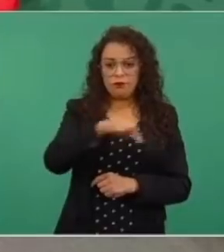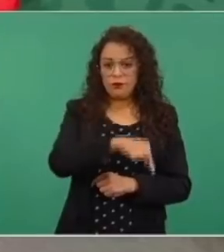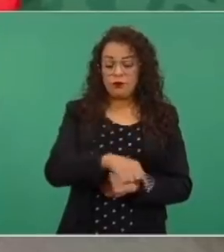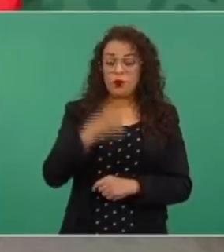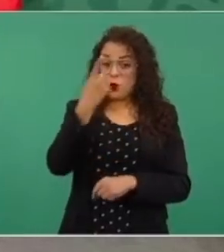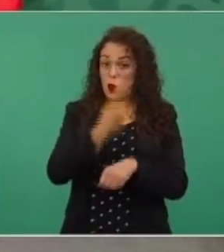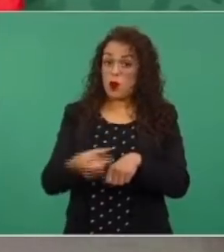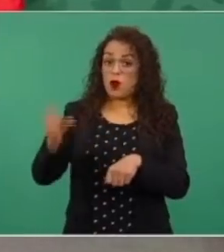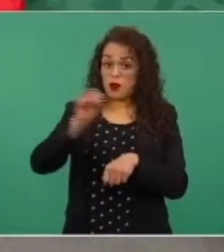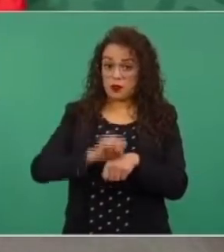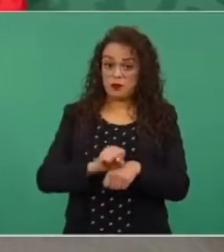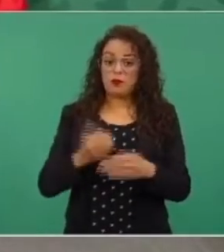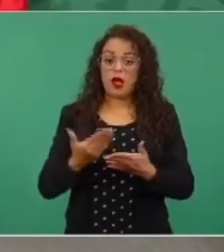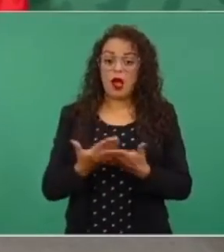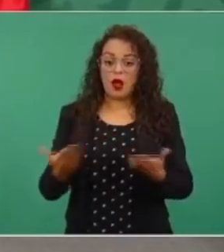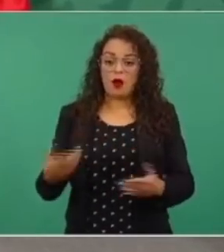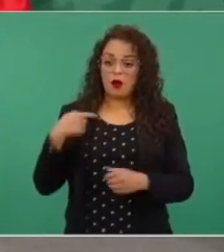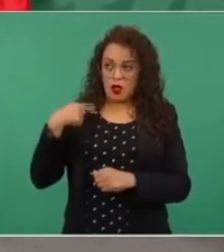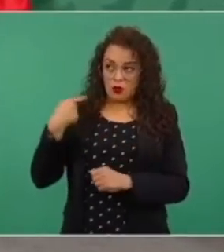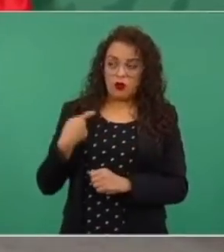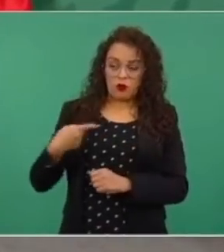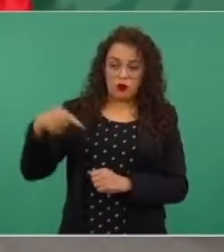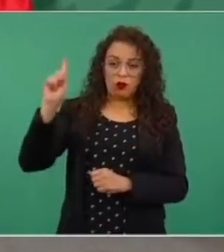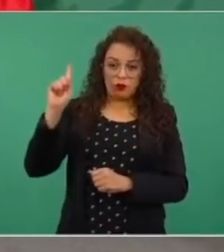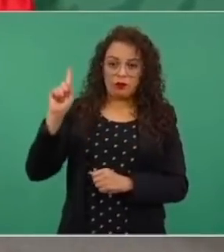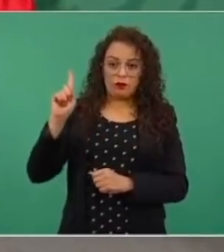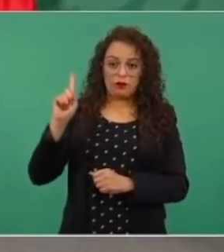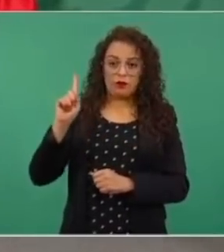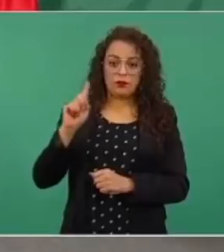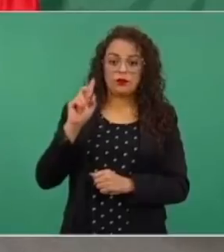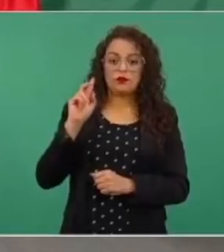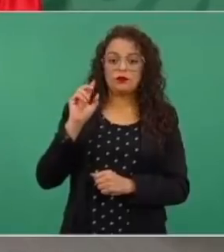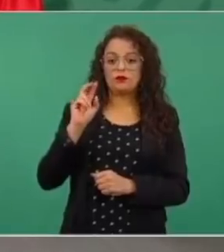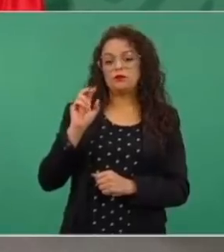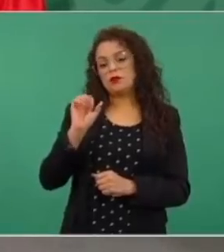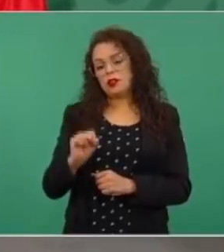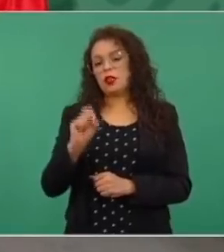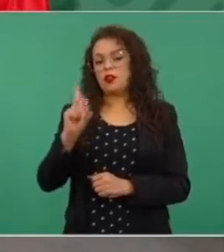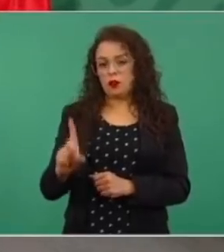Ahora voy a estar allá un fin de semana,